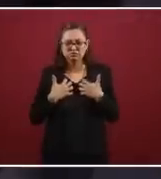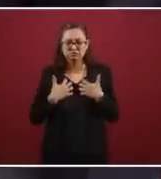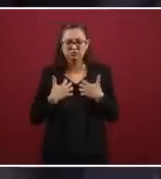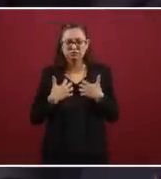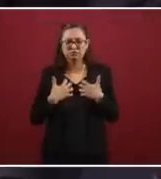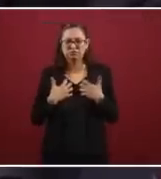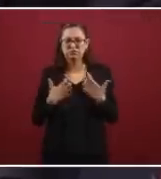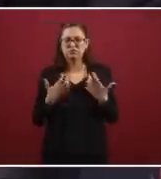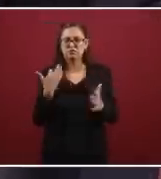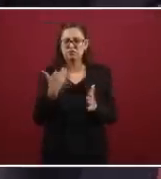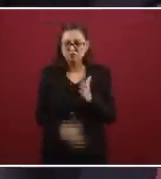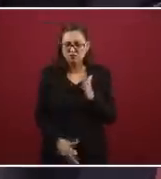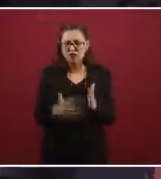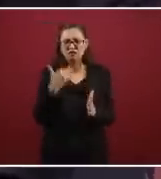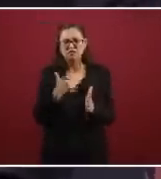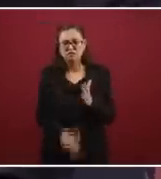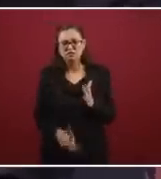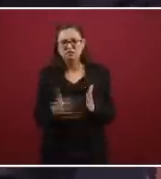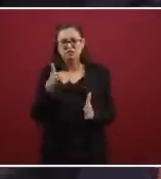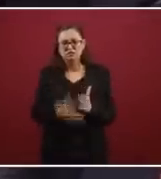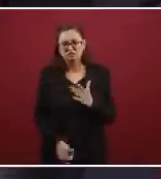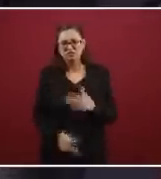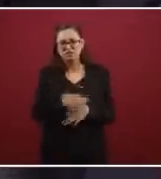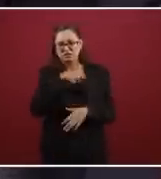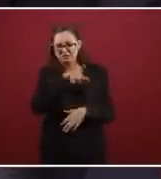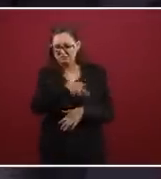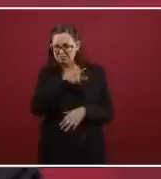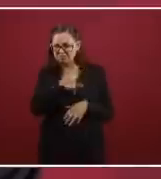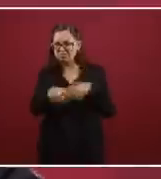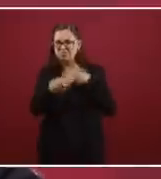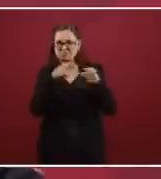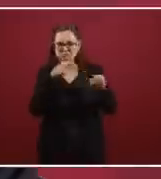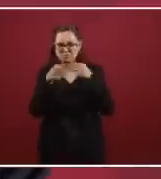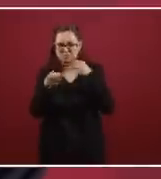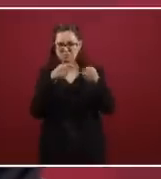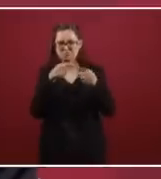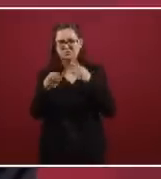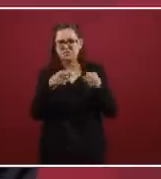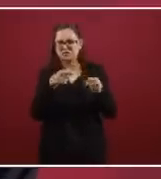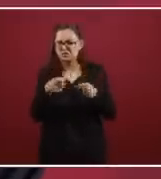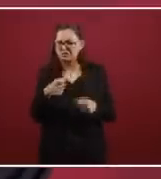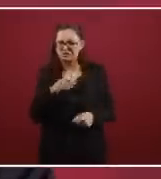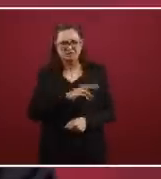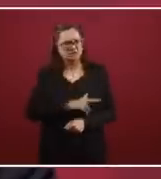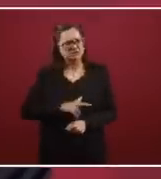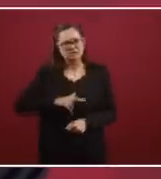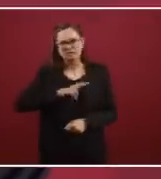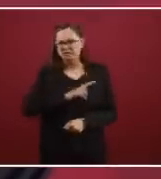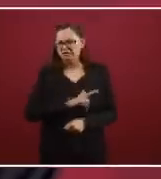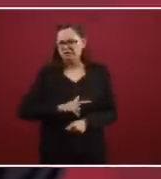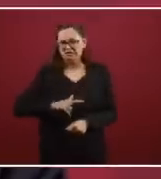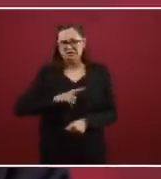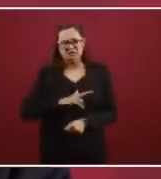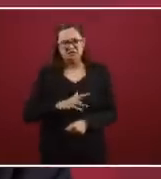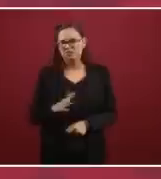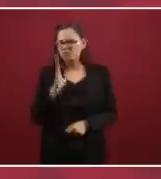o cuentas pendientes con medios, que no podemos superar eso, que yo